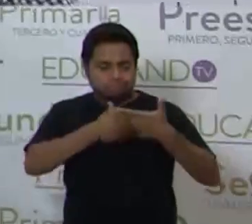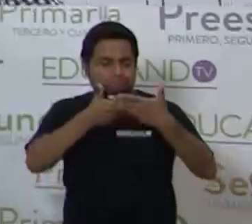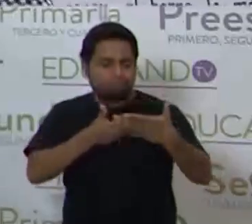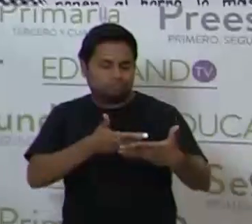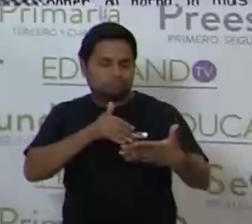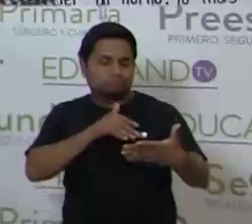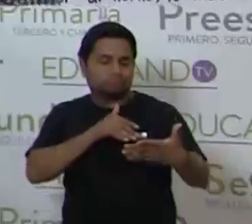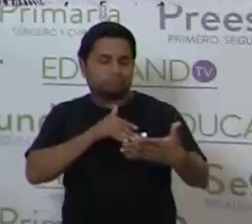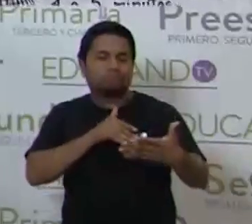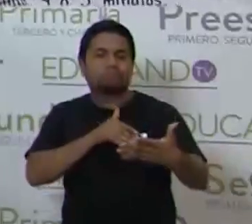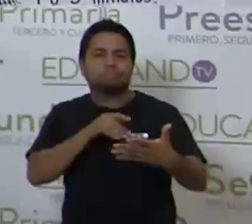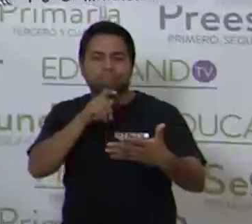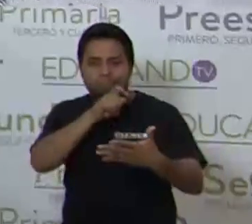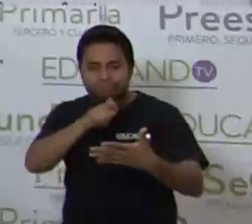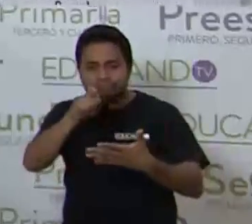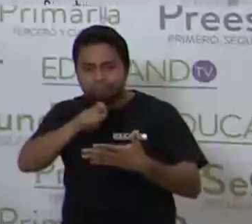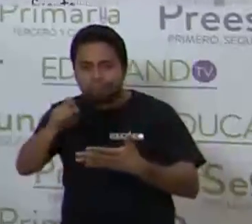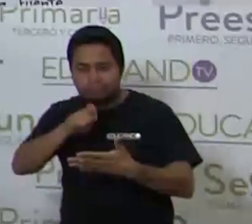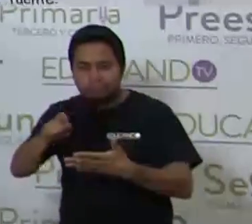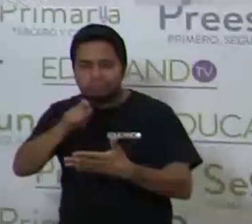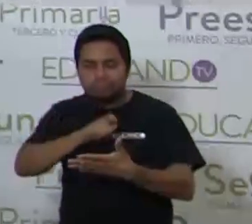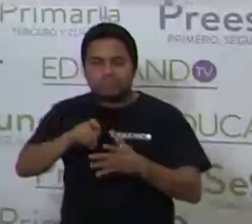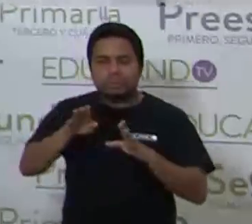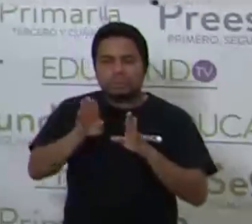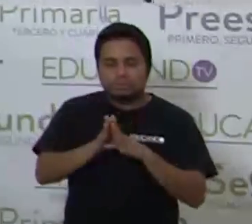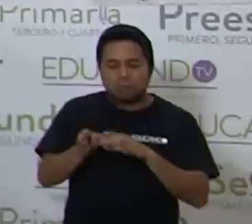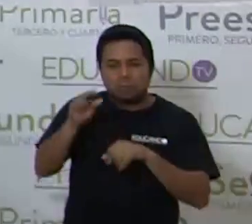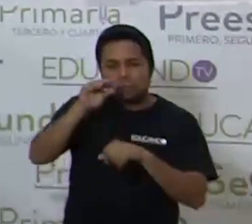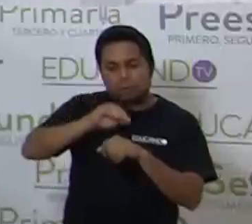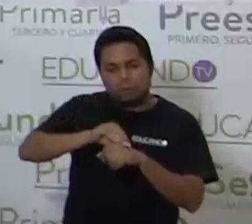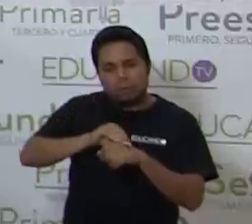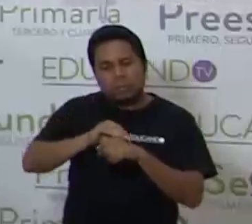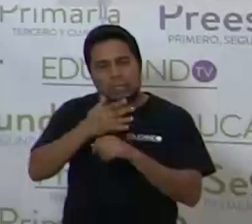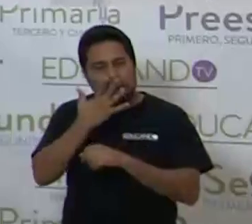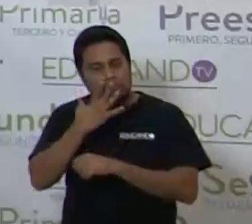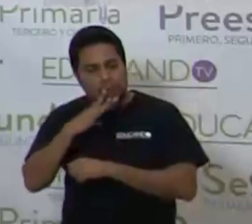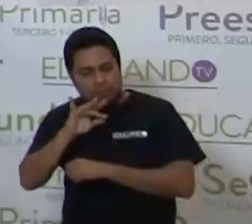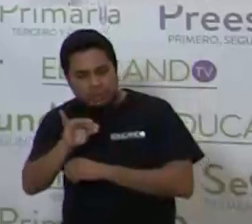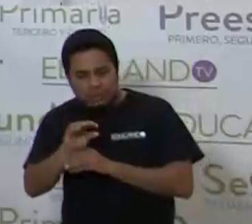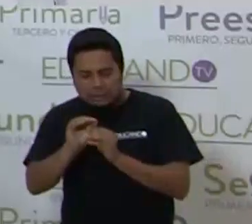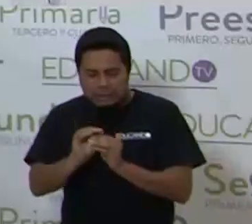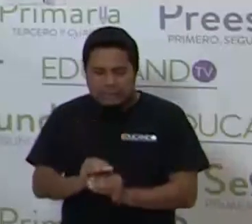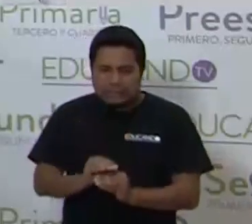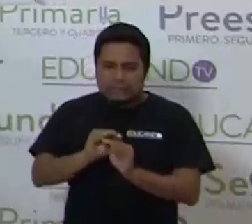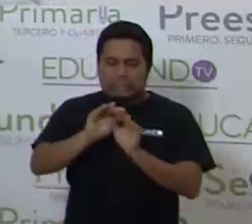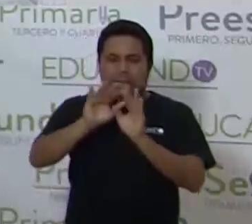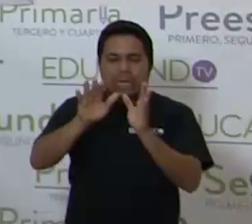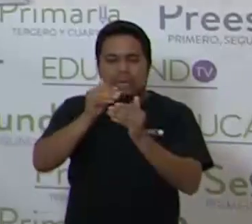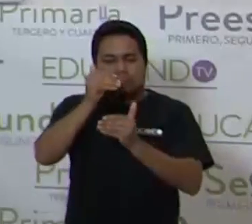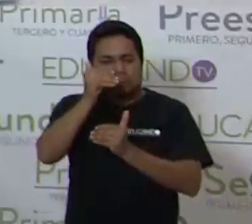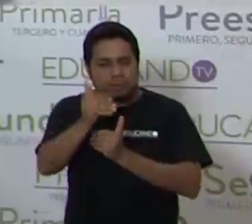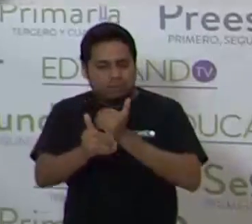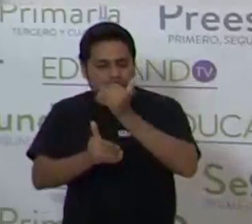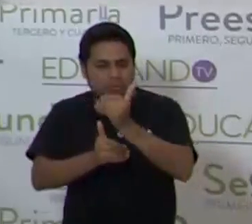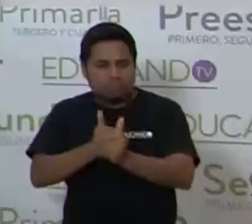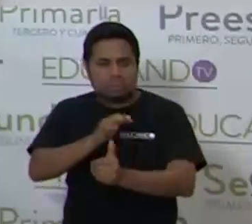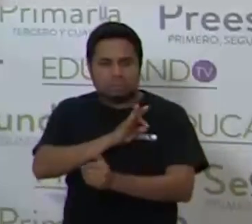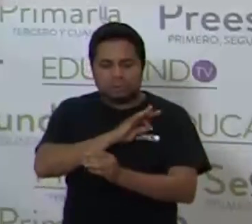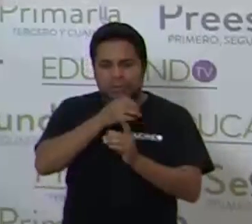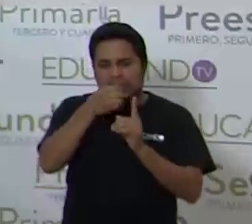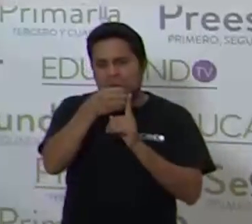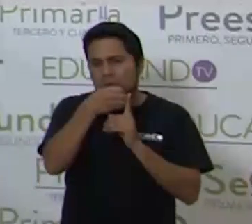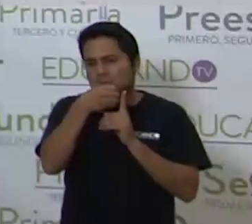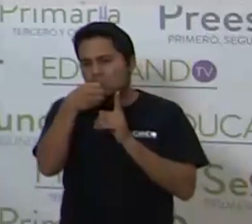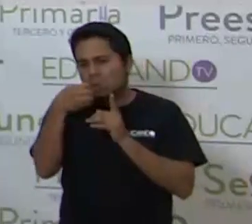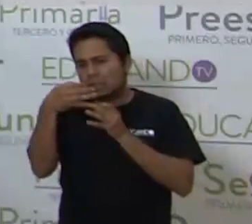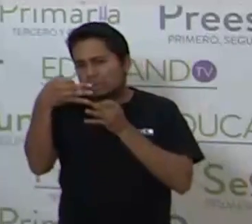dicho instructivo que pueda hacerlo de forma coherente, paso por paso, y que siga una lógica, la cual